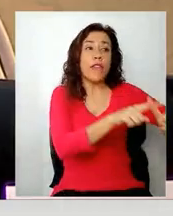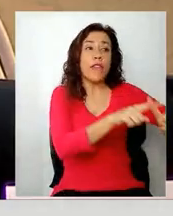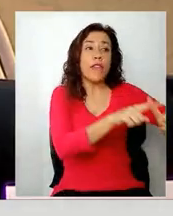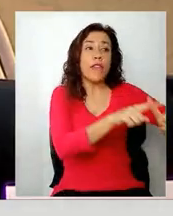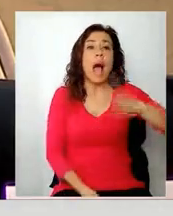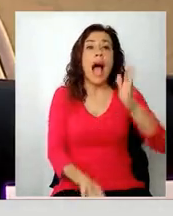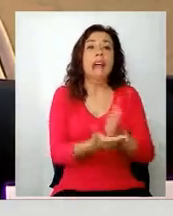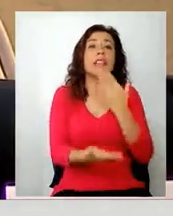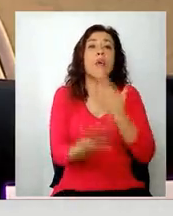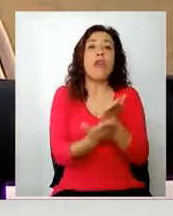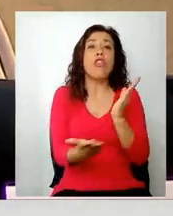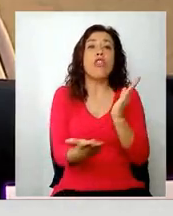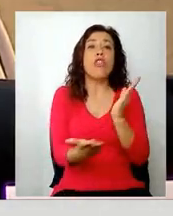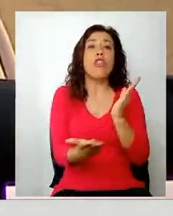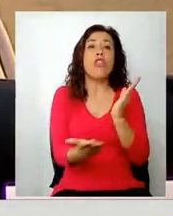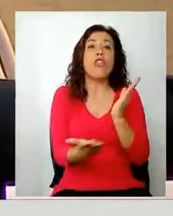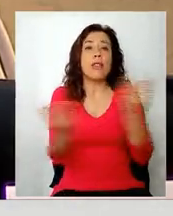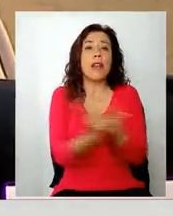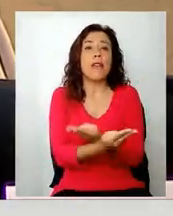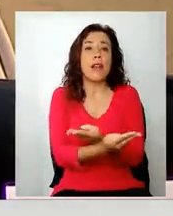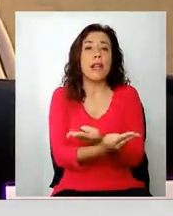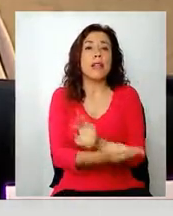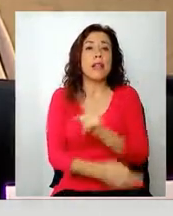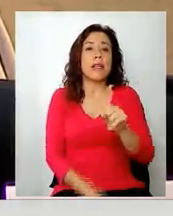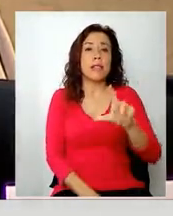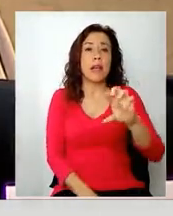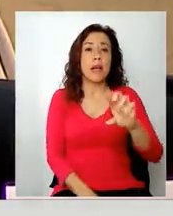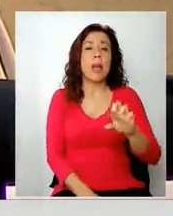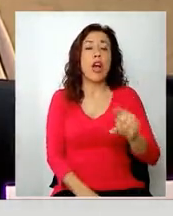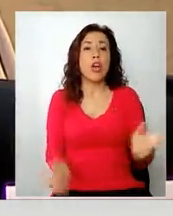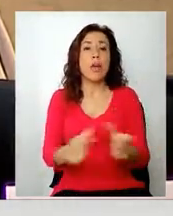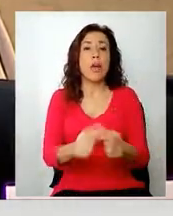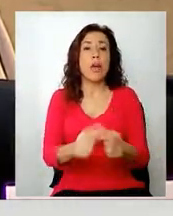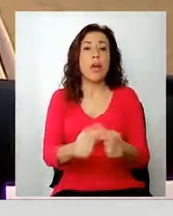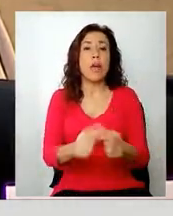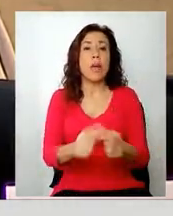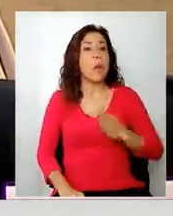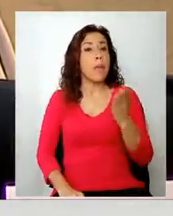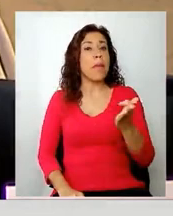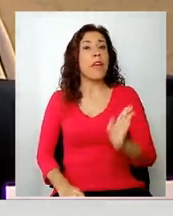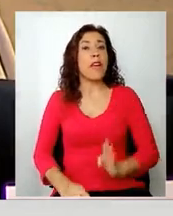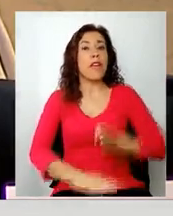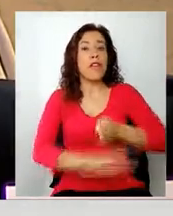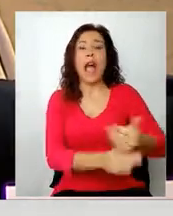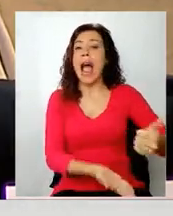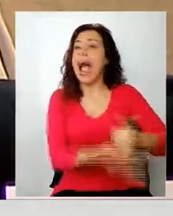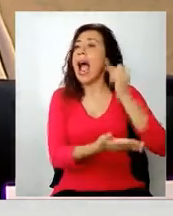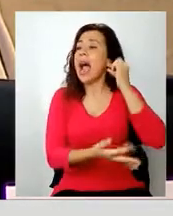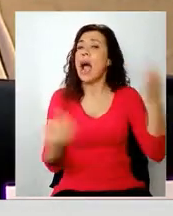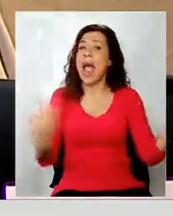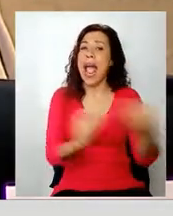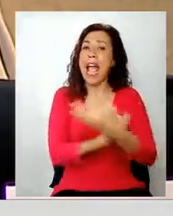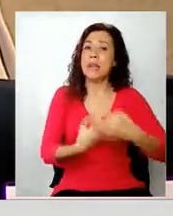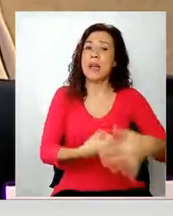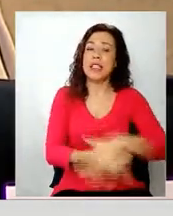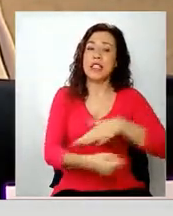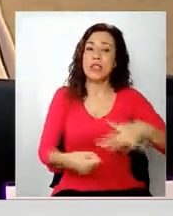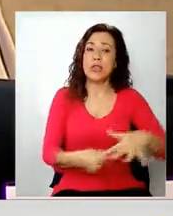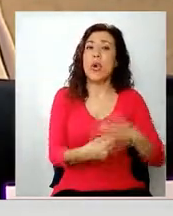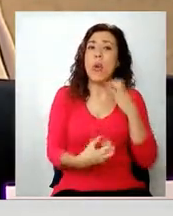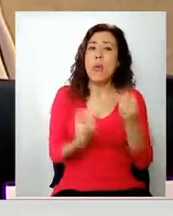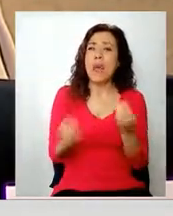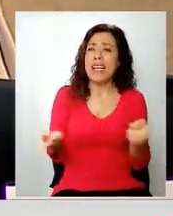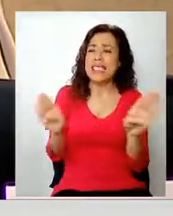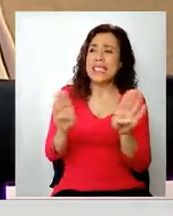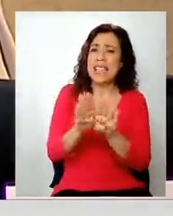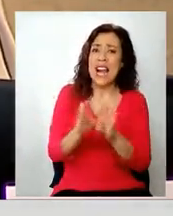que han traspasados a los servicios locales en la comisión de Educación solicitamos la presencia de la alcaldesa para que explique esta situación Por qué cierra una escuela de